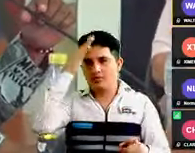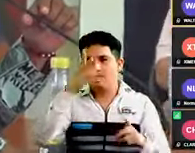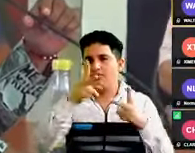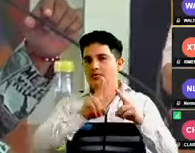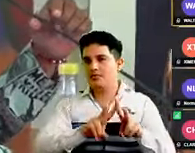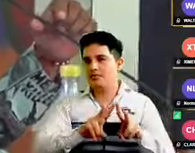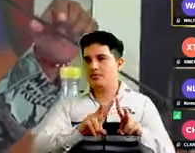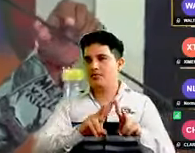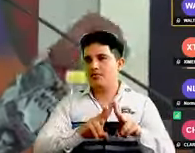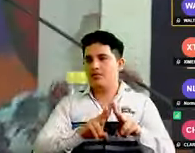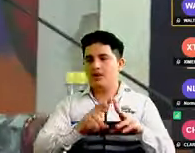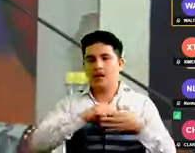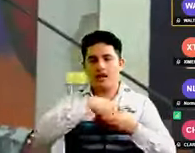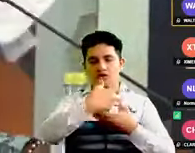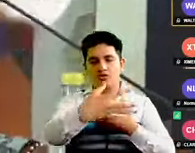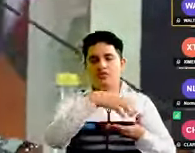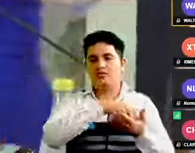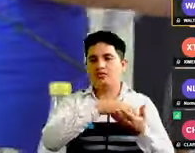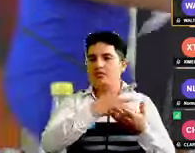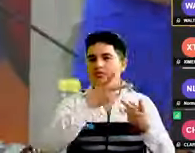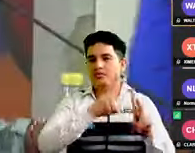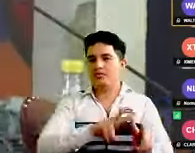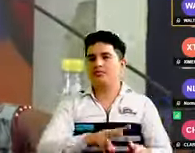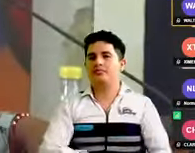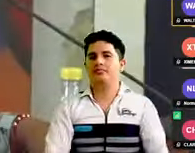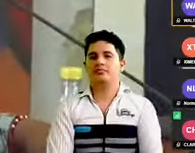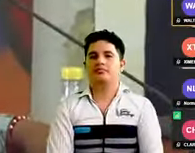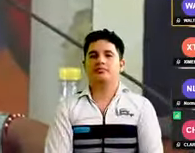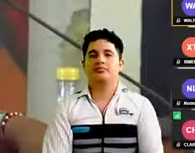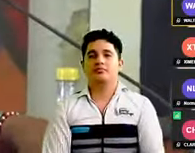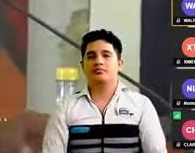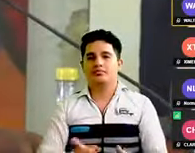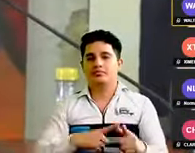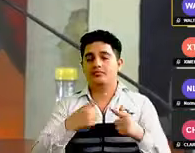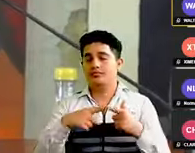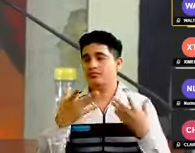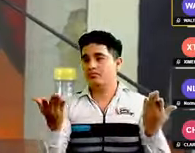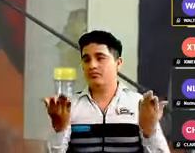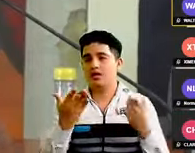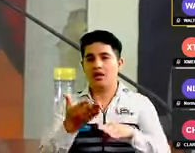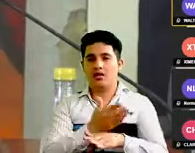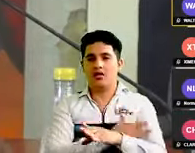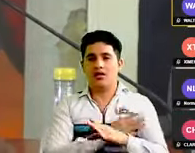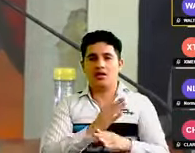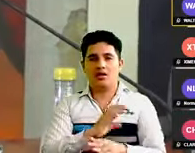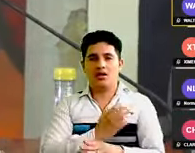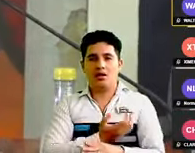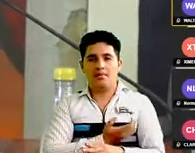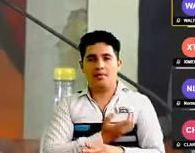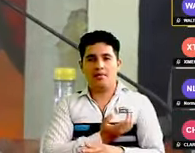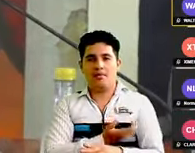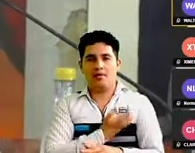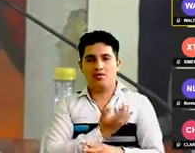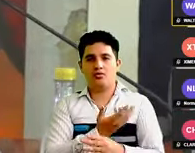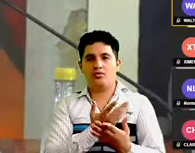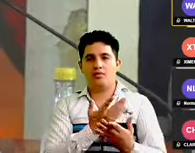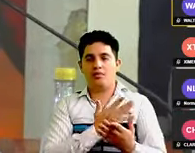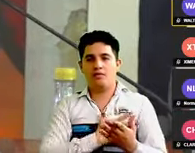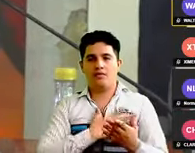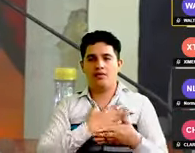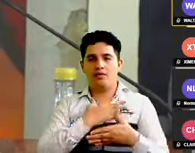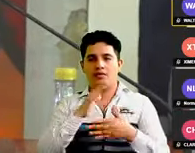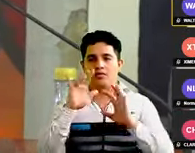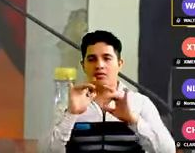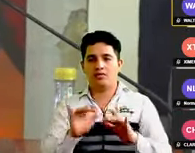también en la zona rural. Es por eso, compañero alcalde, que antes de presentar la moción, pido para que el